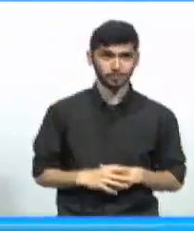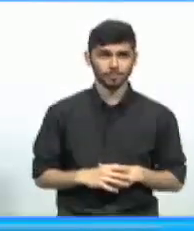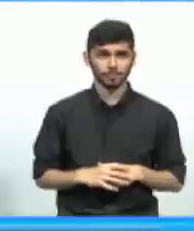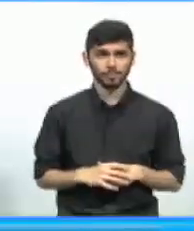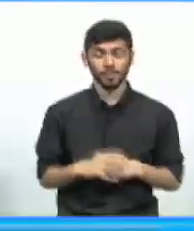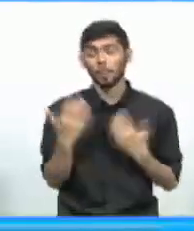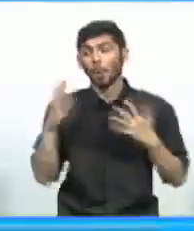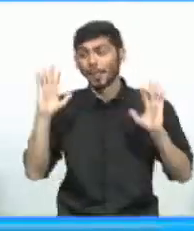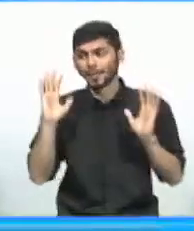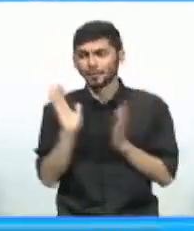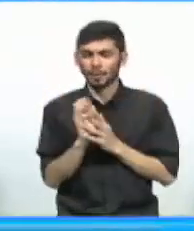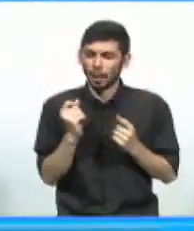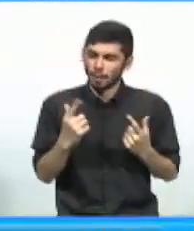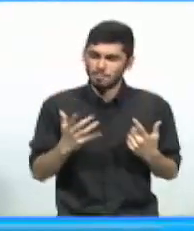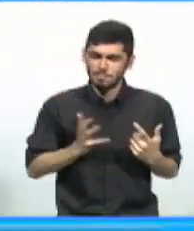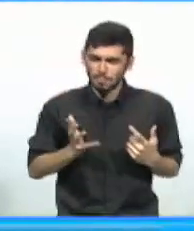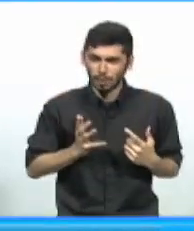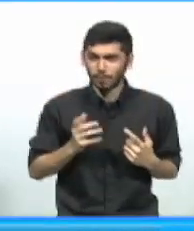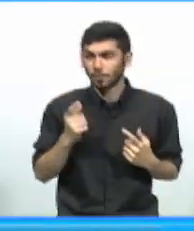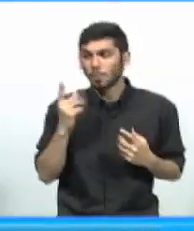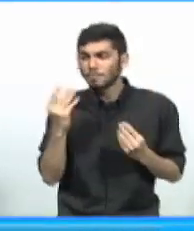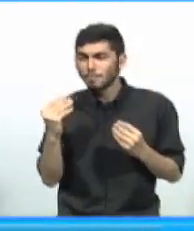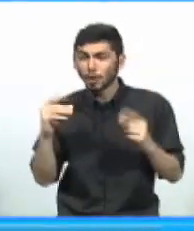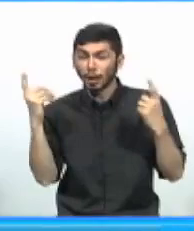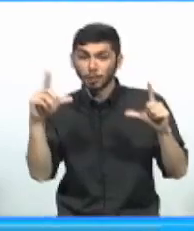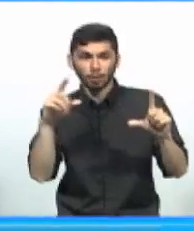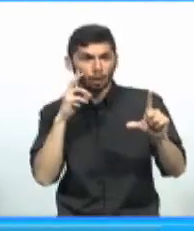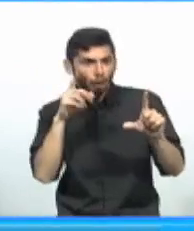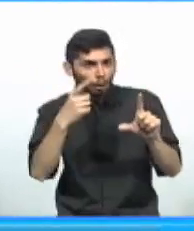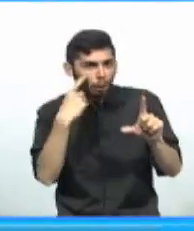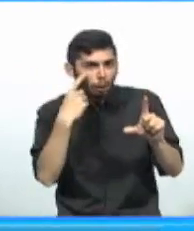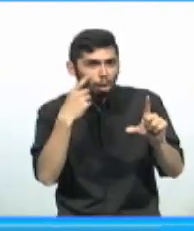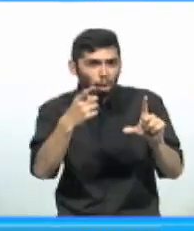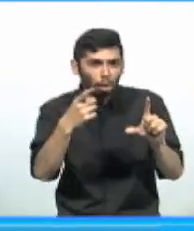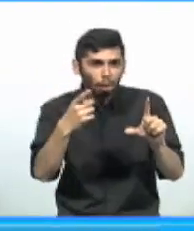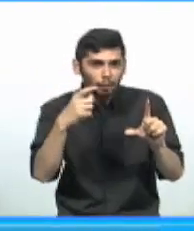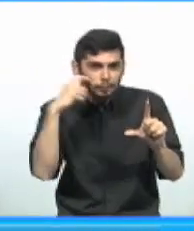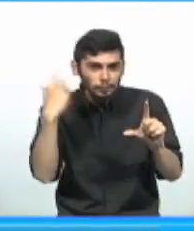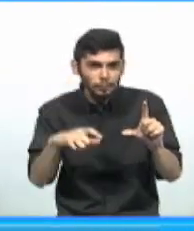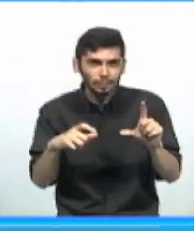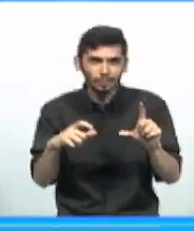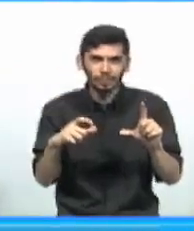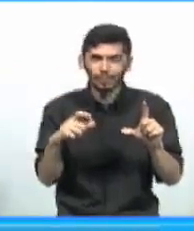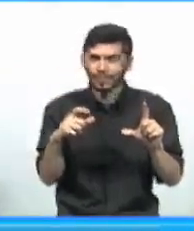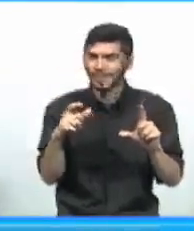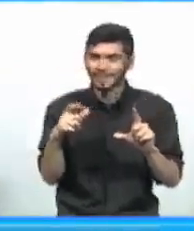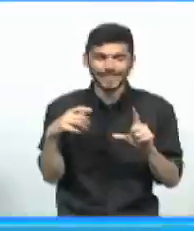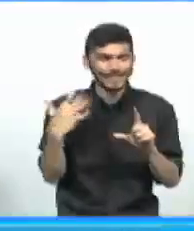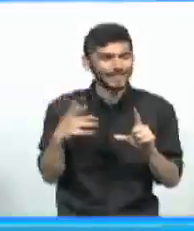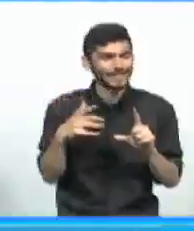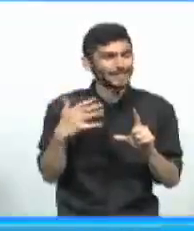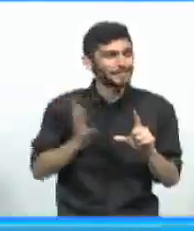Puede ser. Para dar miedo. ¿Tenés miedo de aparecer en la tele y que tus amigos te reconozcan hablando conmigo? Eso me da más miedo.